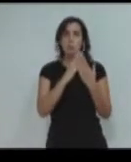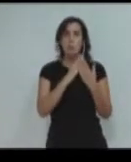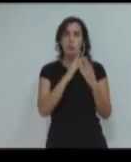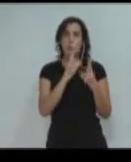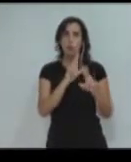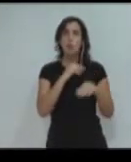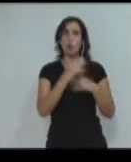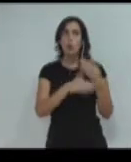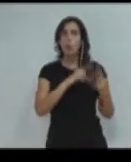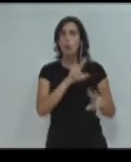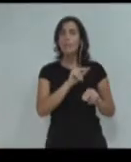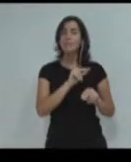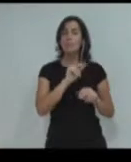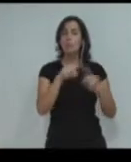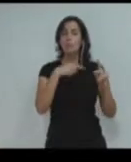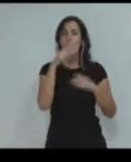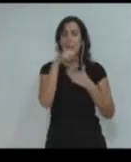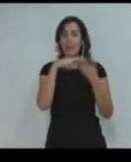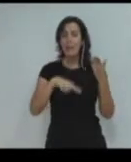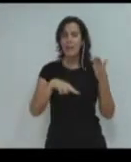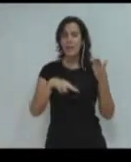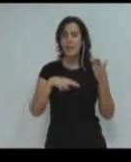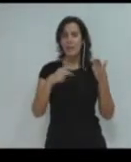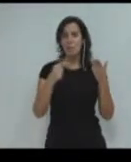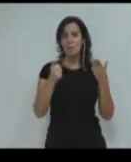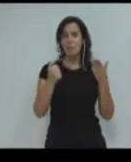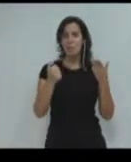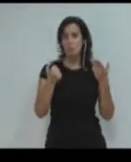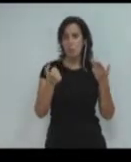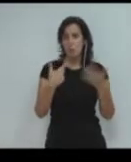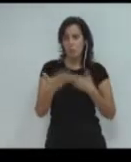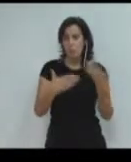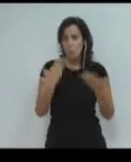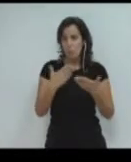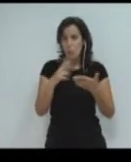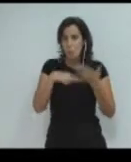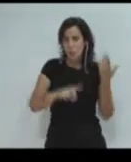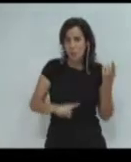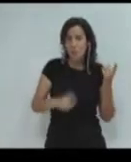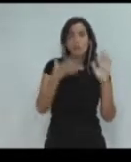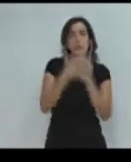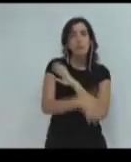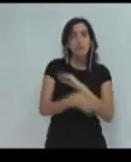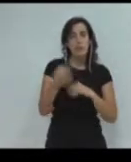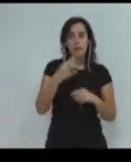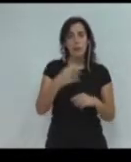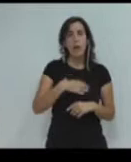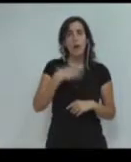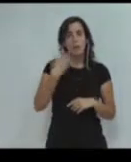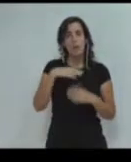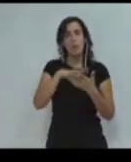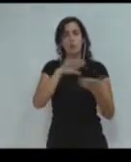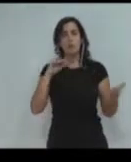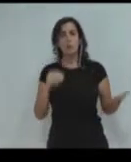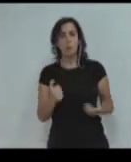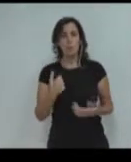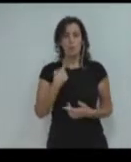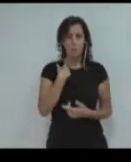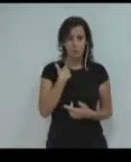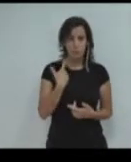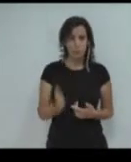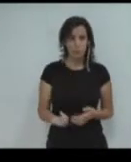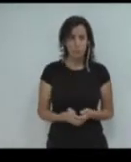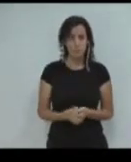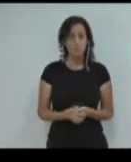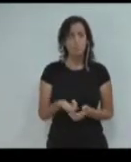tener el hábito lector. Y entonces eso también ha generado pues un cierto grado de pérdida de capacidad de comprensión lectora. O